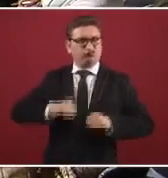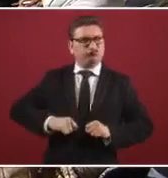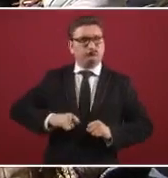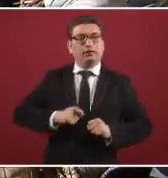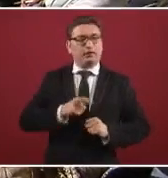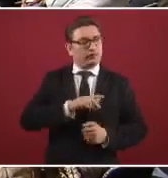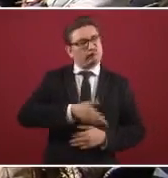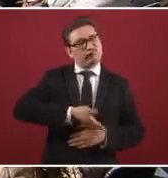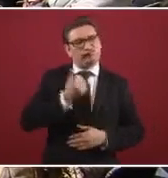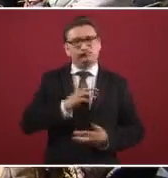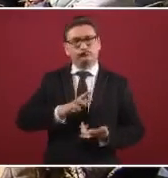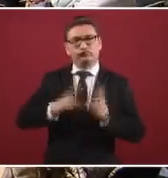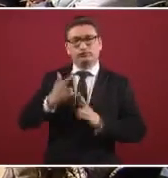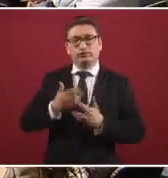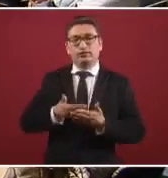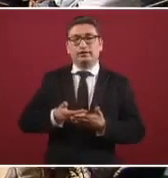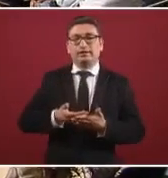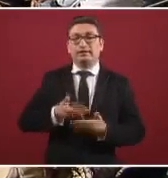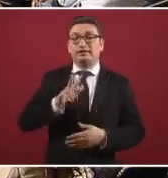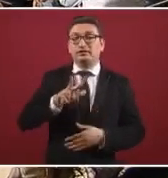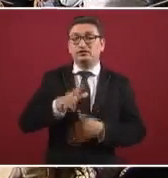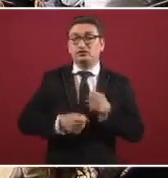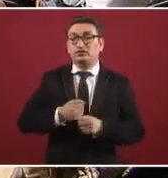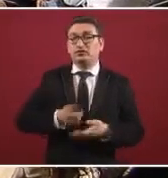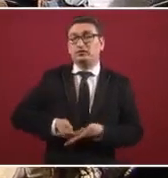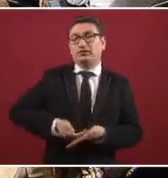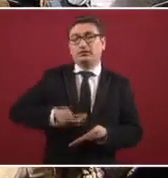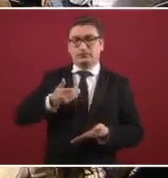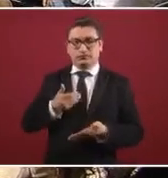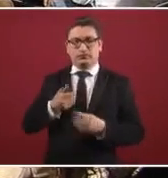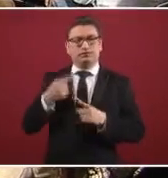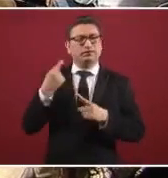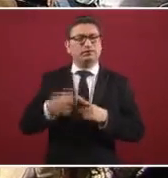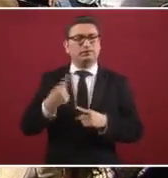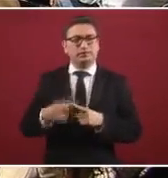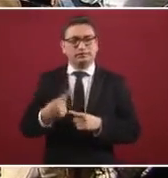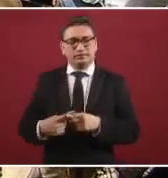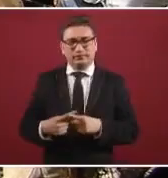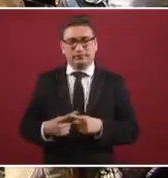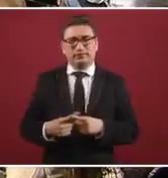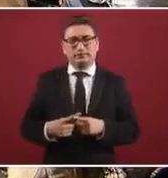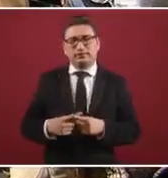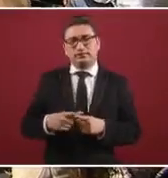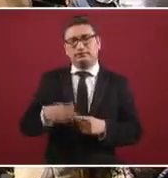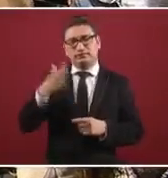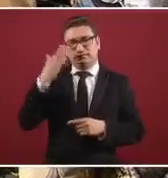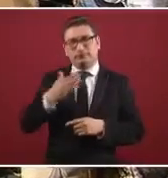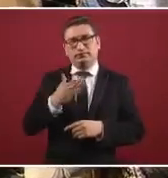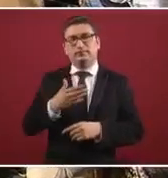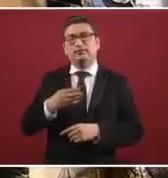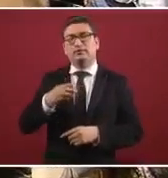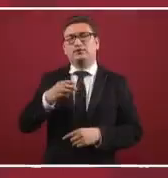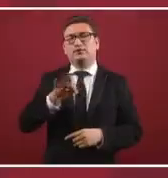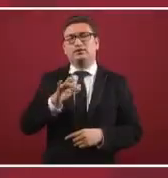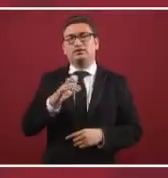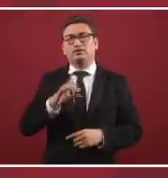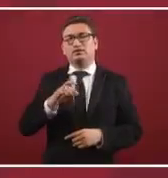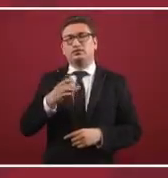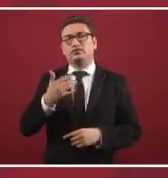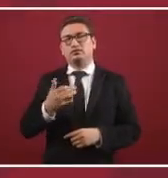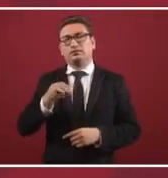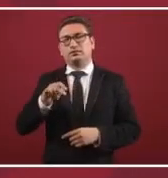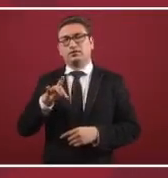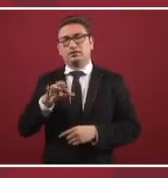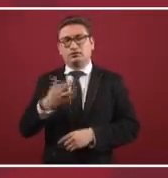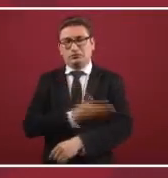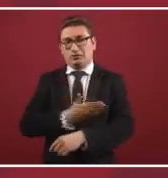hizo 18 años antes que nuestro apóstol de la democracia, Francisco I. Madero, lo hizo en